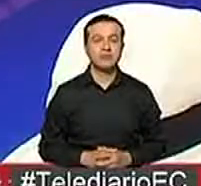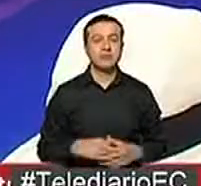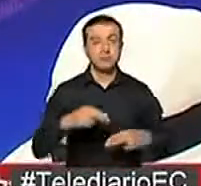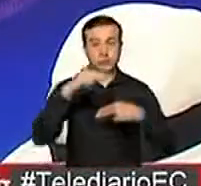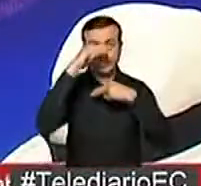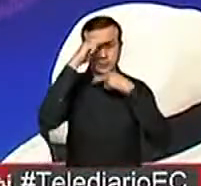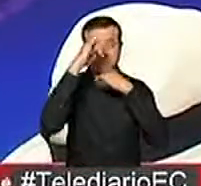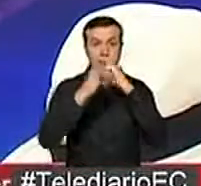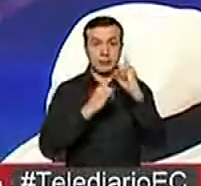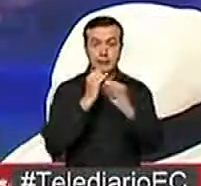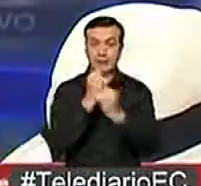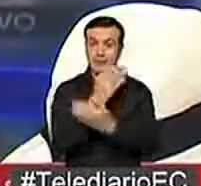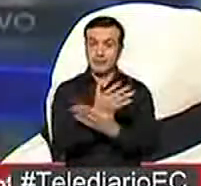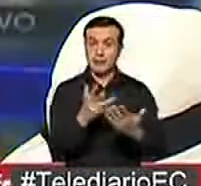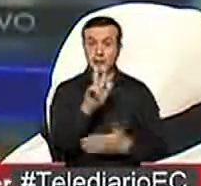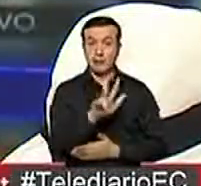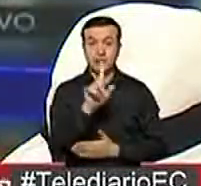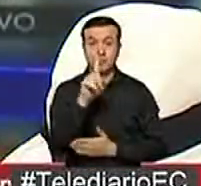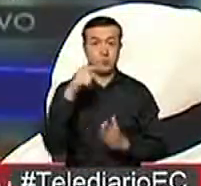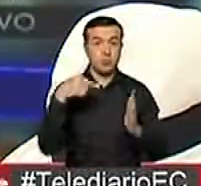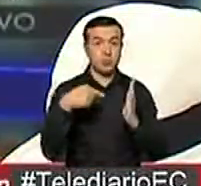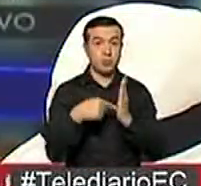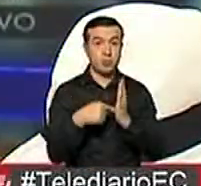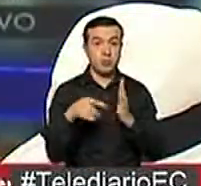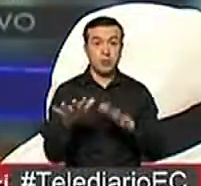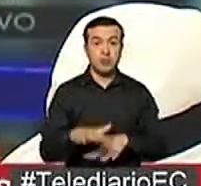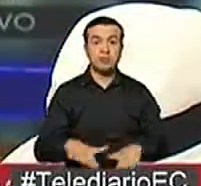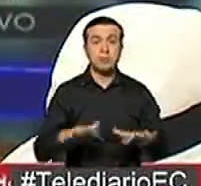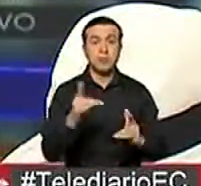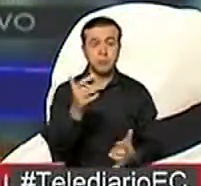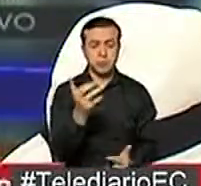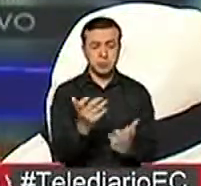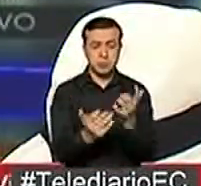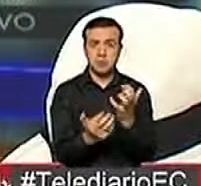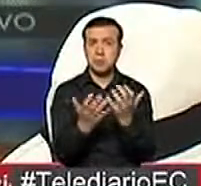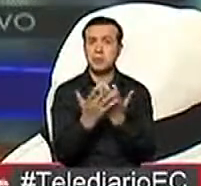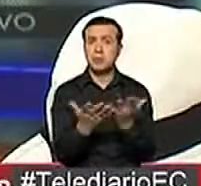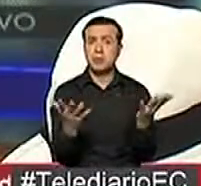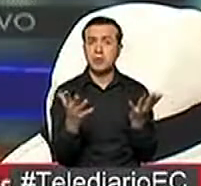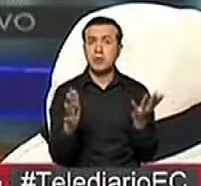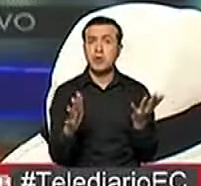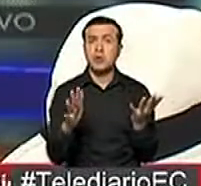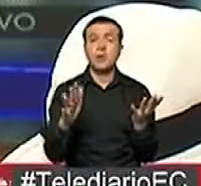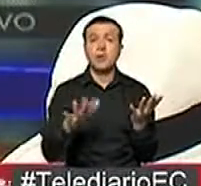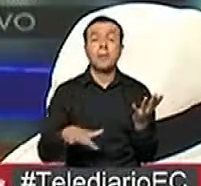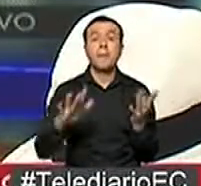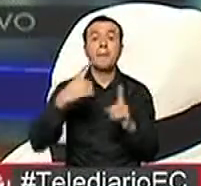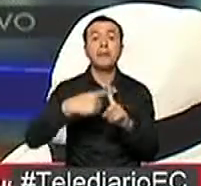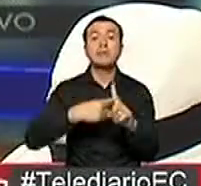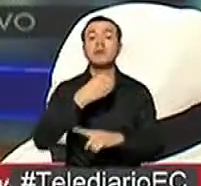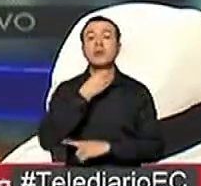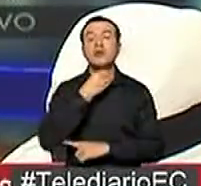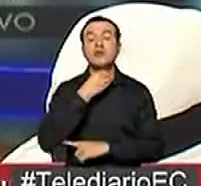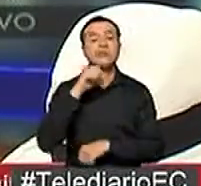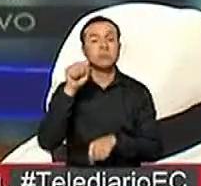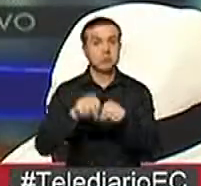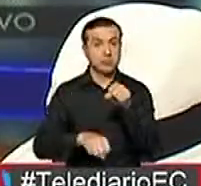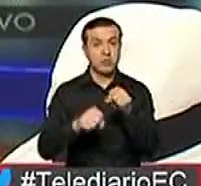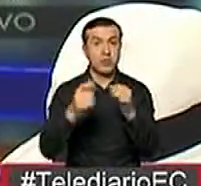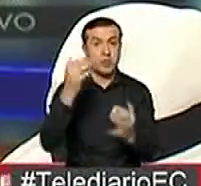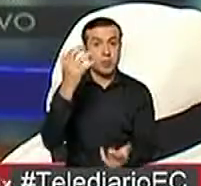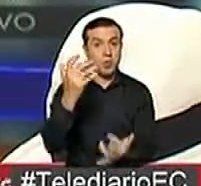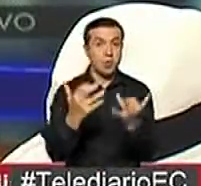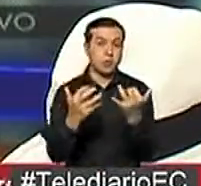Noticias internacionales. Cerca de 31 mil focos de incendio acabaron con la Amazonía en el mes de agosto. El fuego, sin embargo,